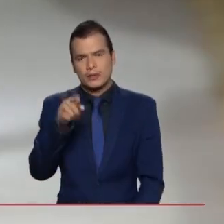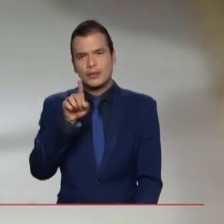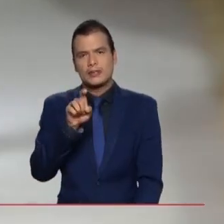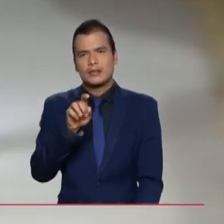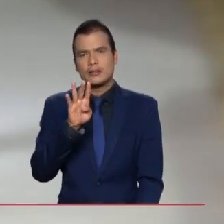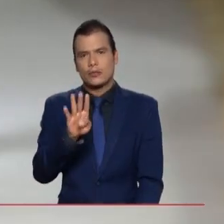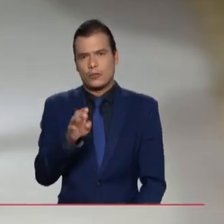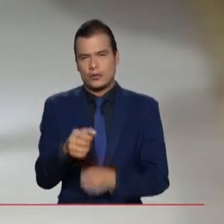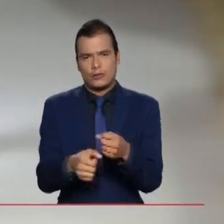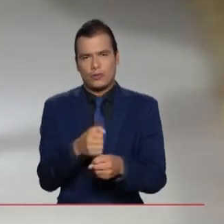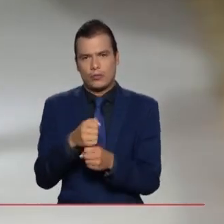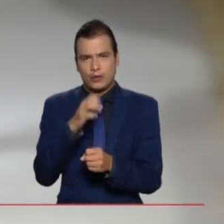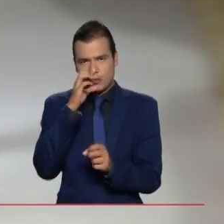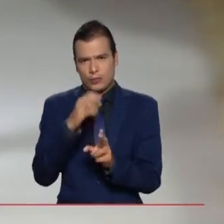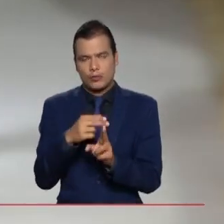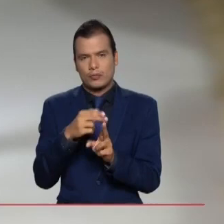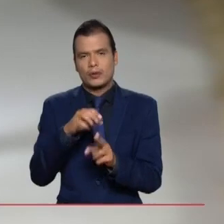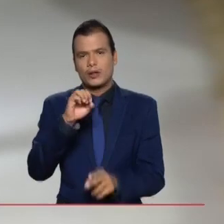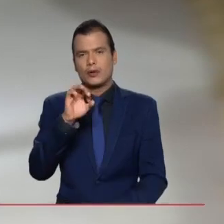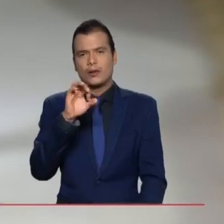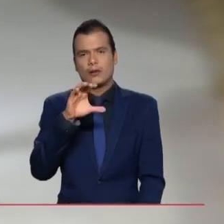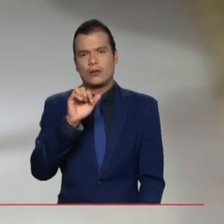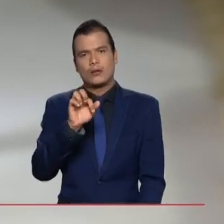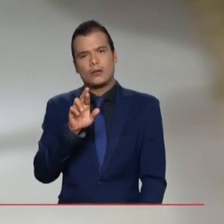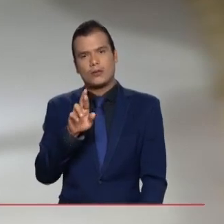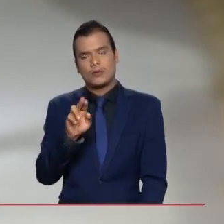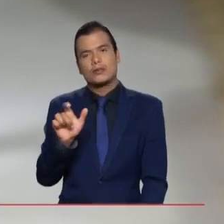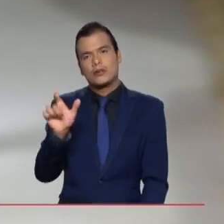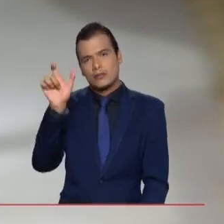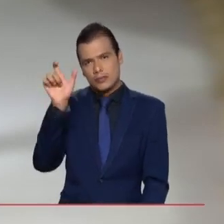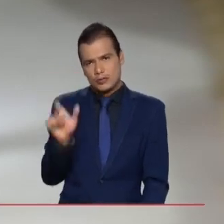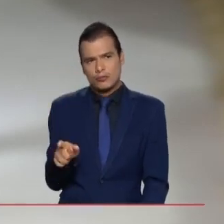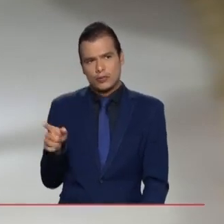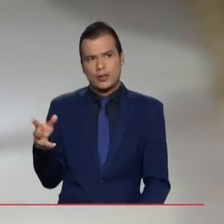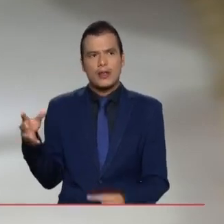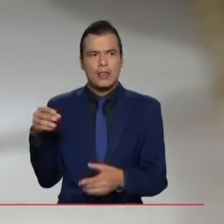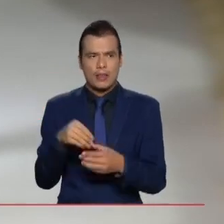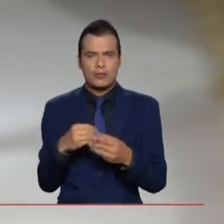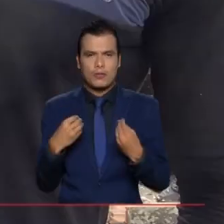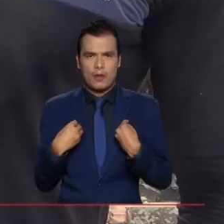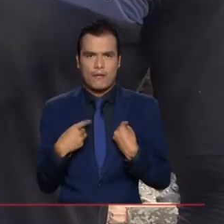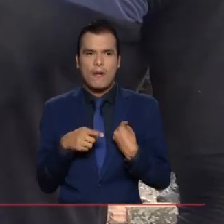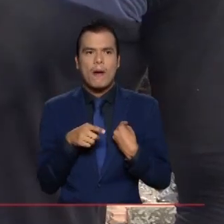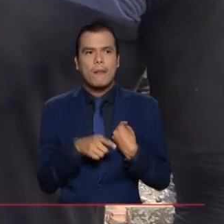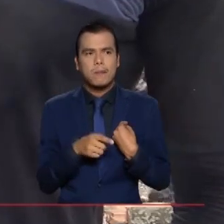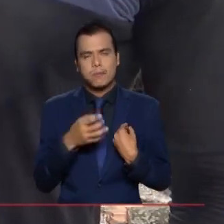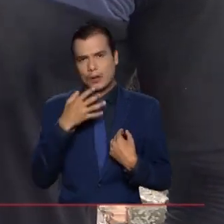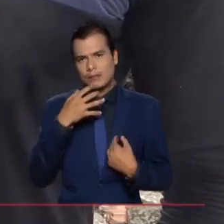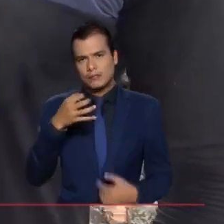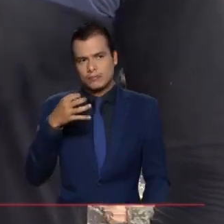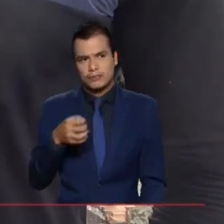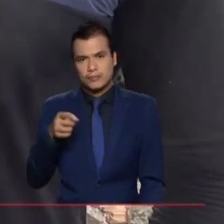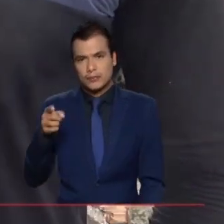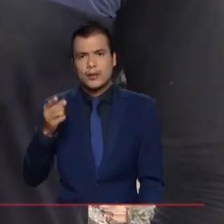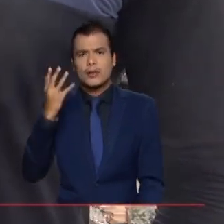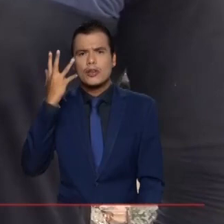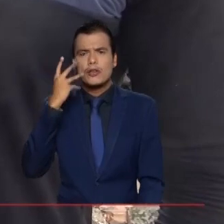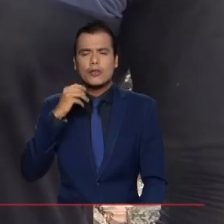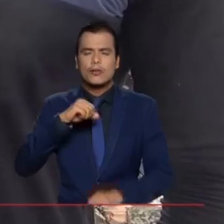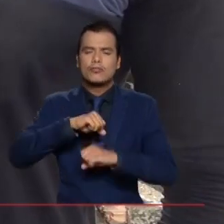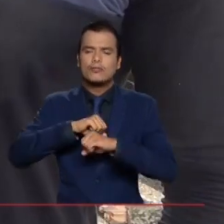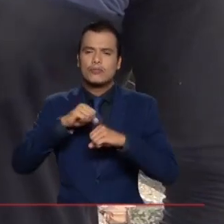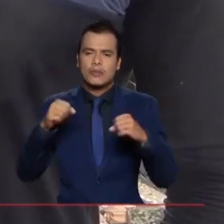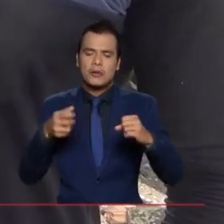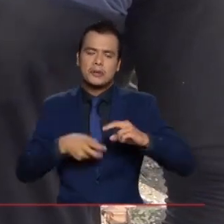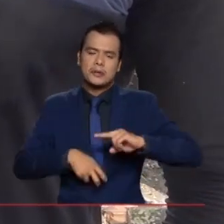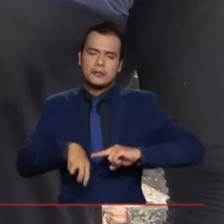respondía al nombre de Oscar Payán Torres. Él era un morador de la zona. Sí, señor, todos los días por la mañana se levantaba, se sentaba